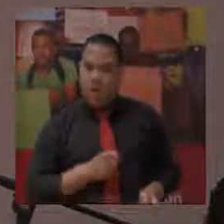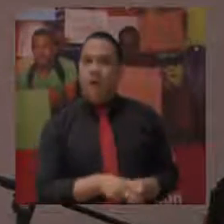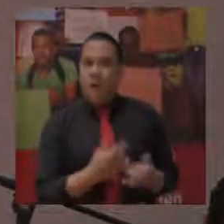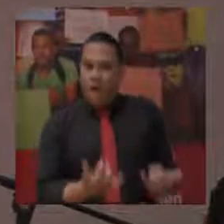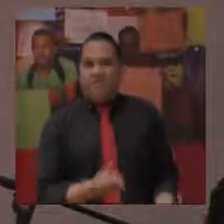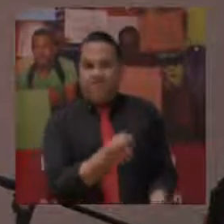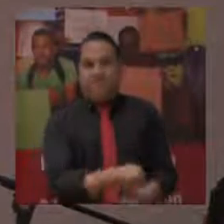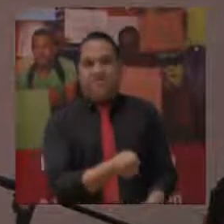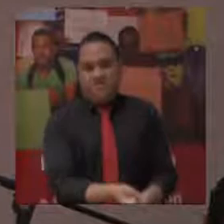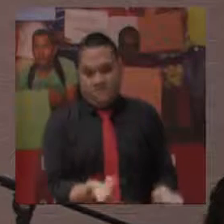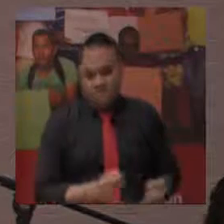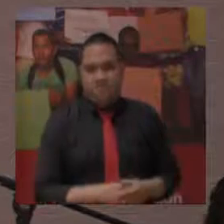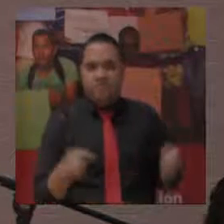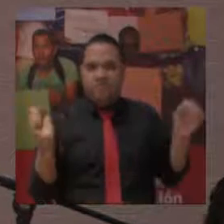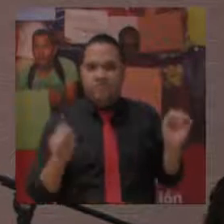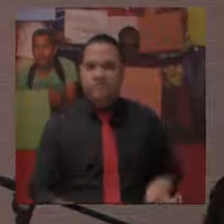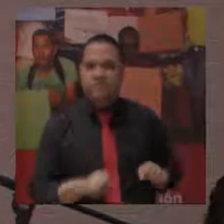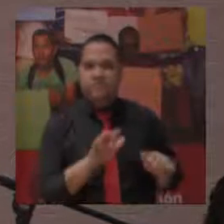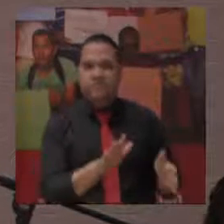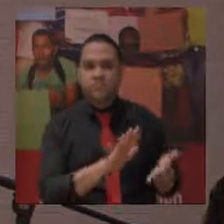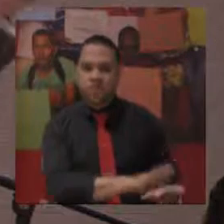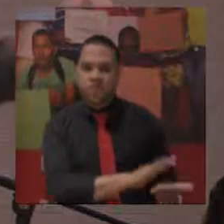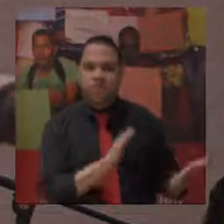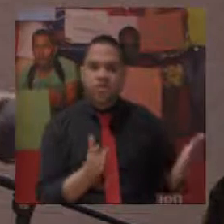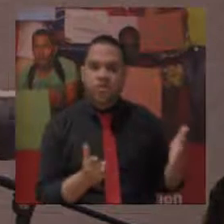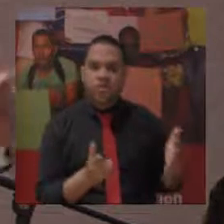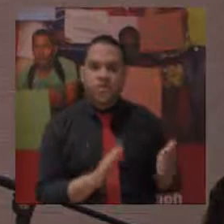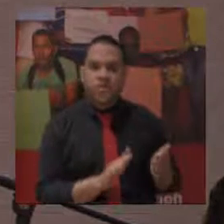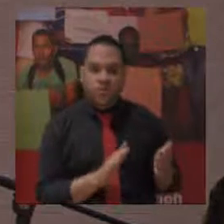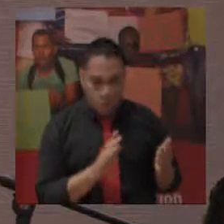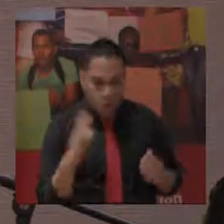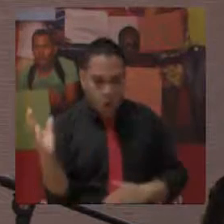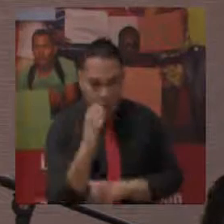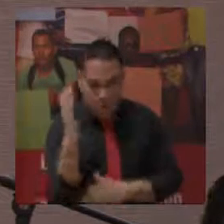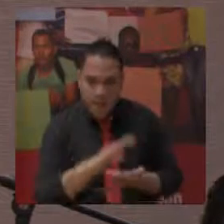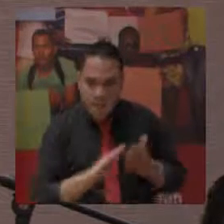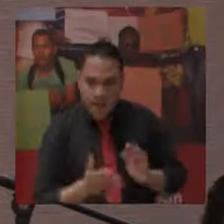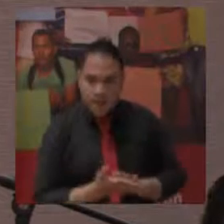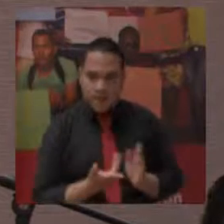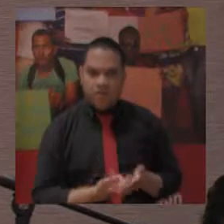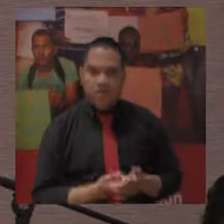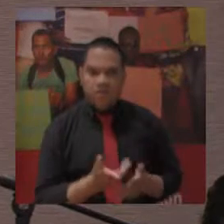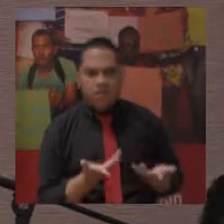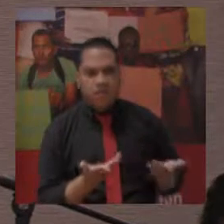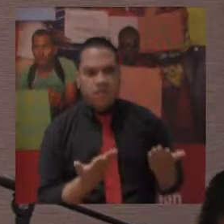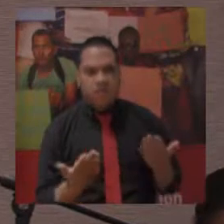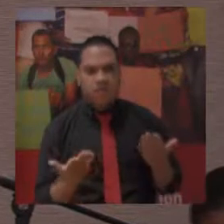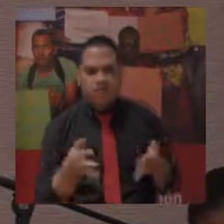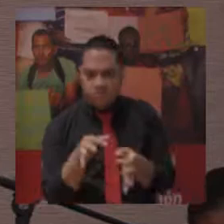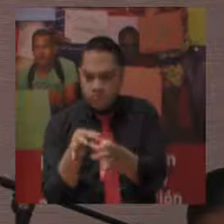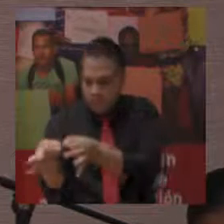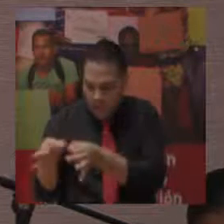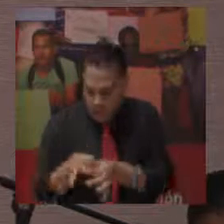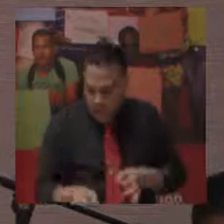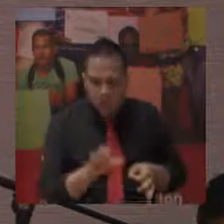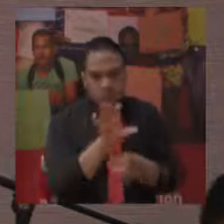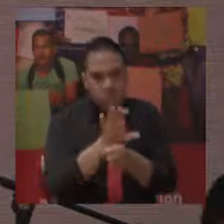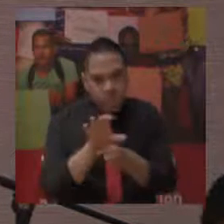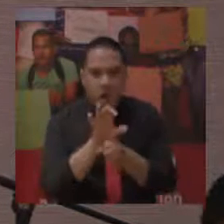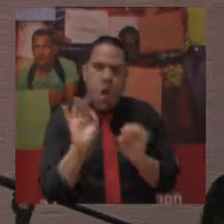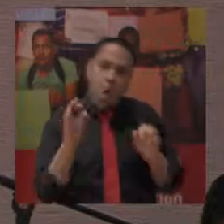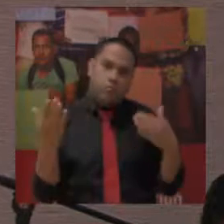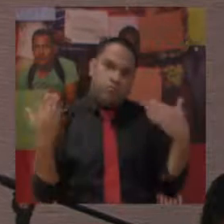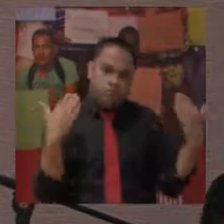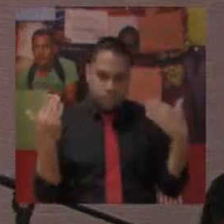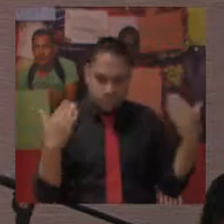están aportándole a la construcción del país, bien sean ambientes urbanos o bien sean ambientes rurales.